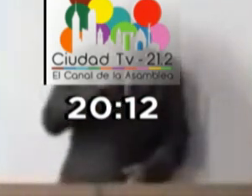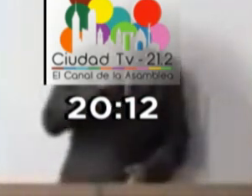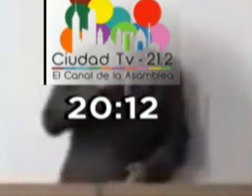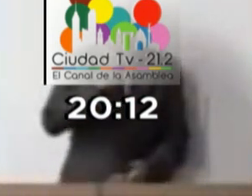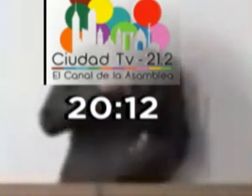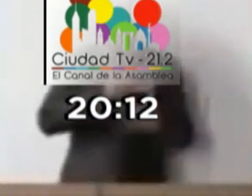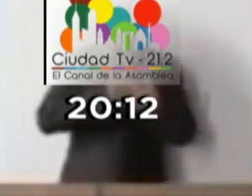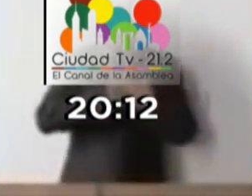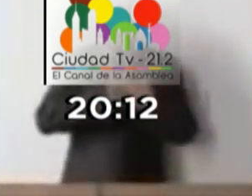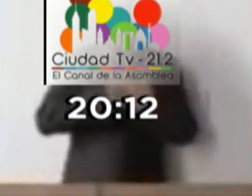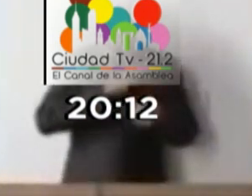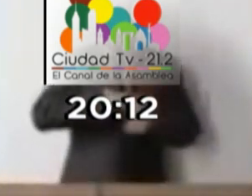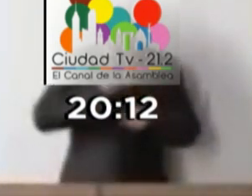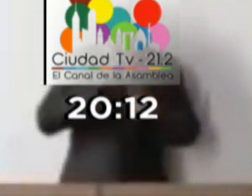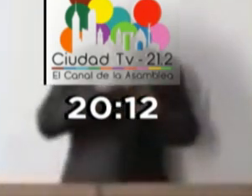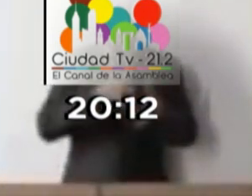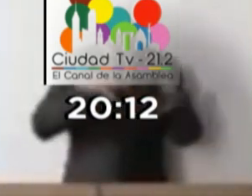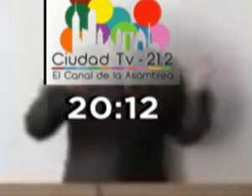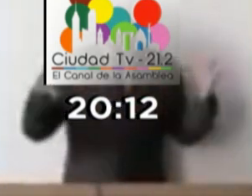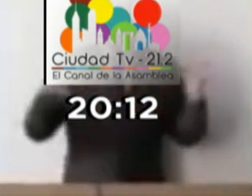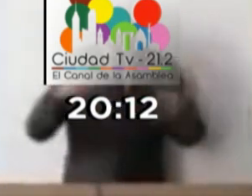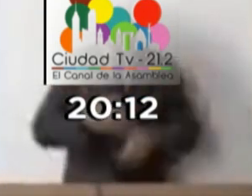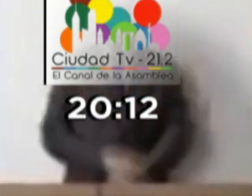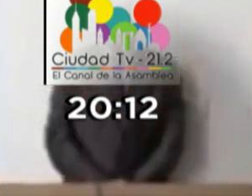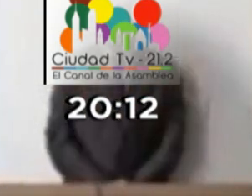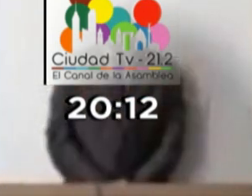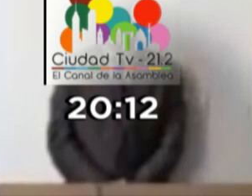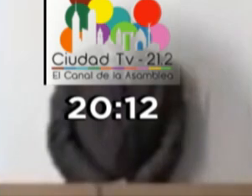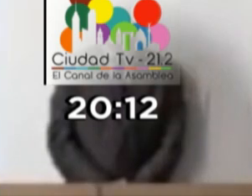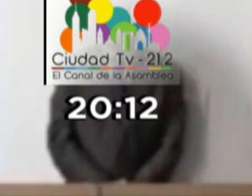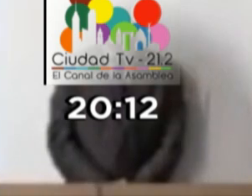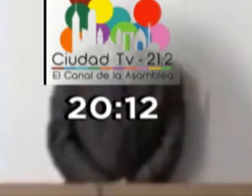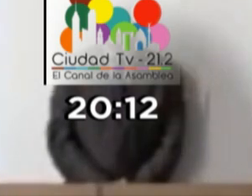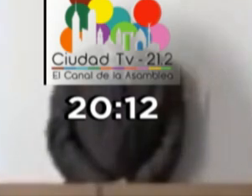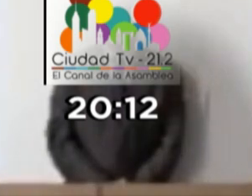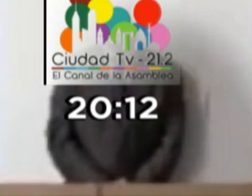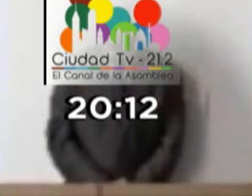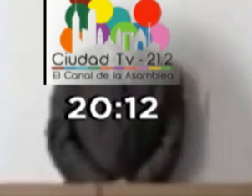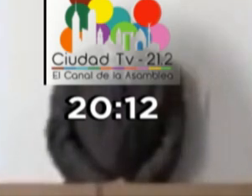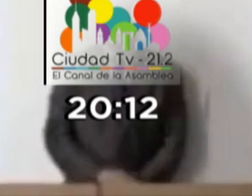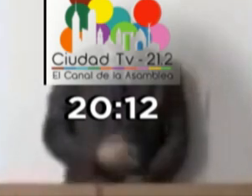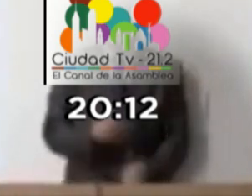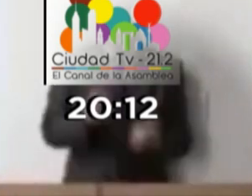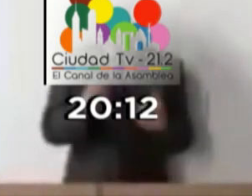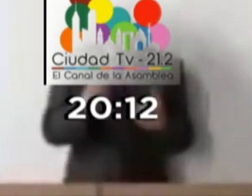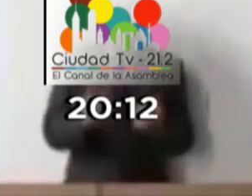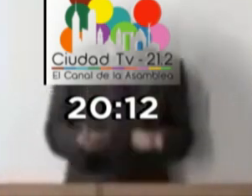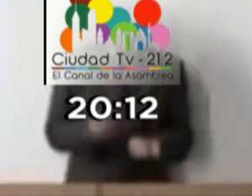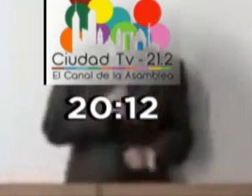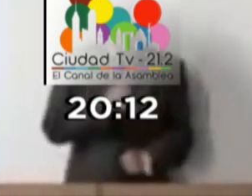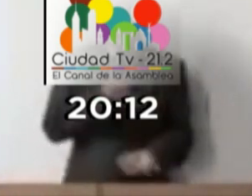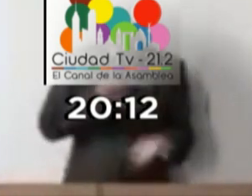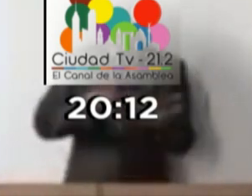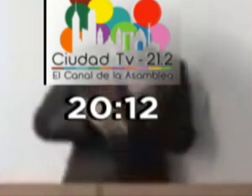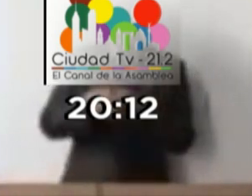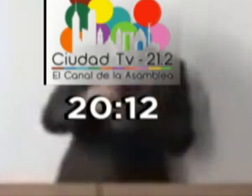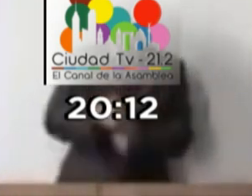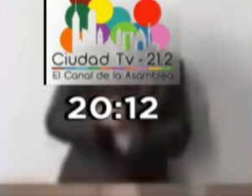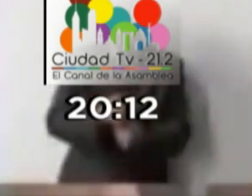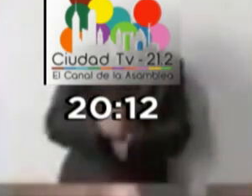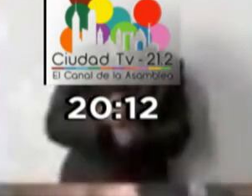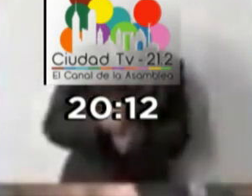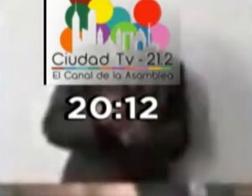que este diálogo continuará permanentemente. Sin embargo, y a pesar de diferir con la mayoría de los presentes,